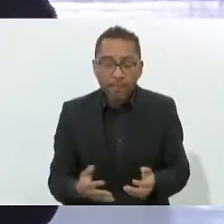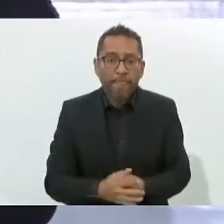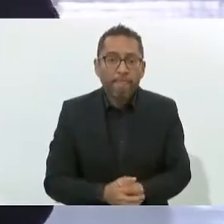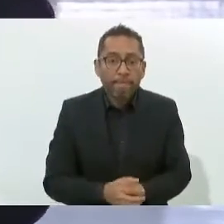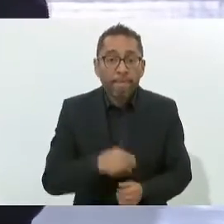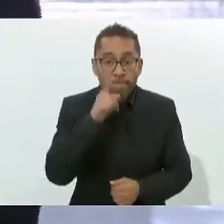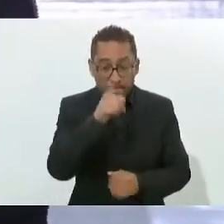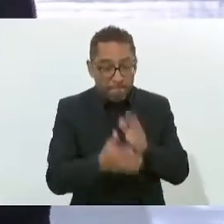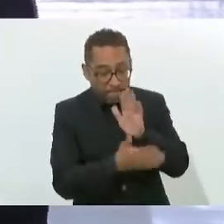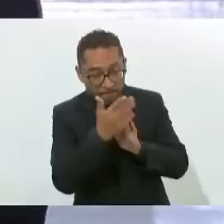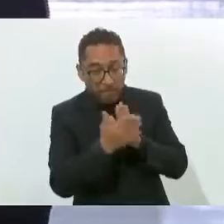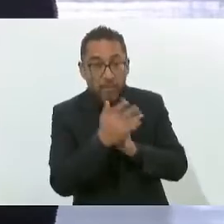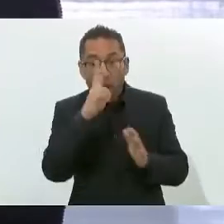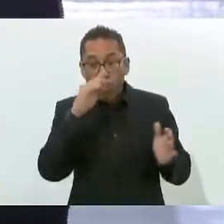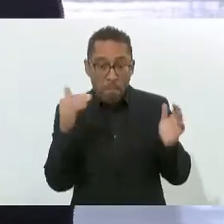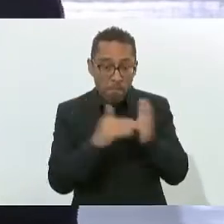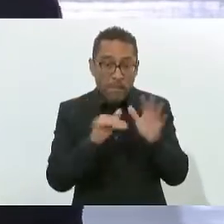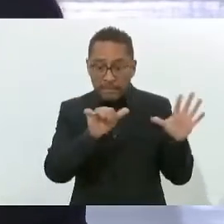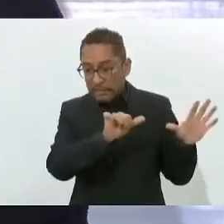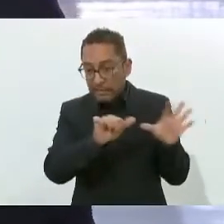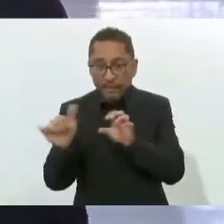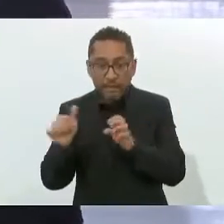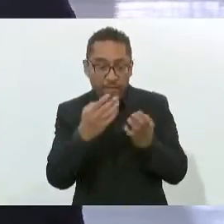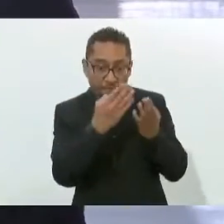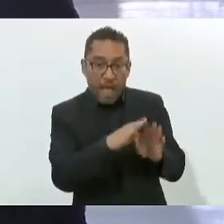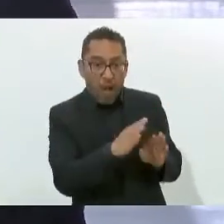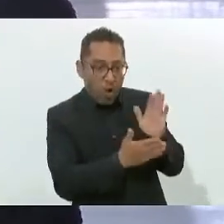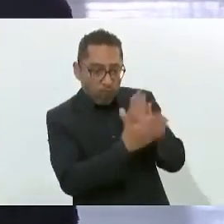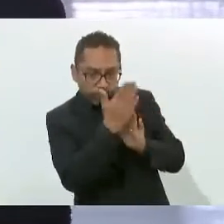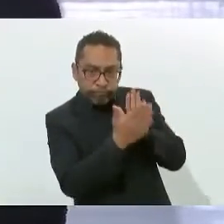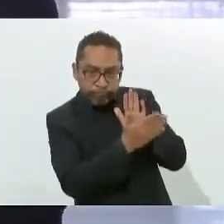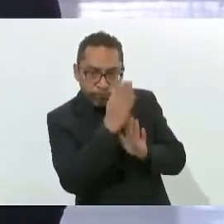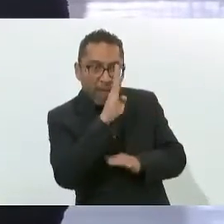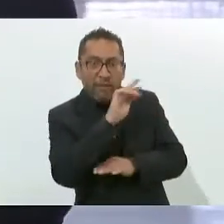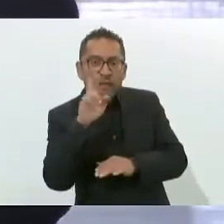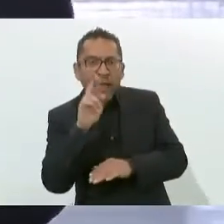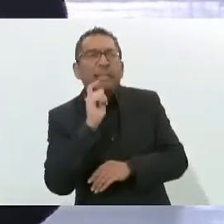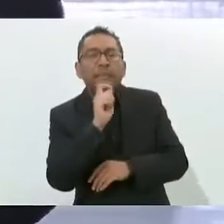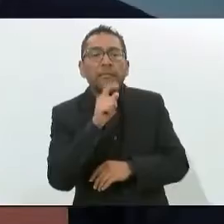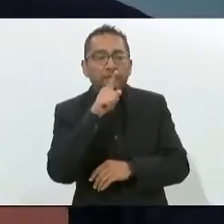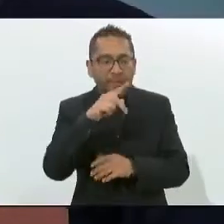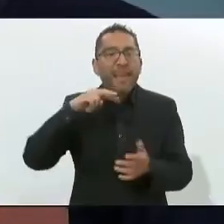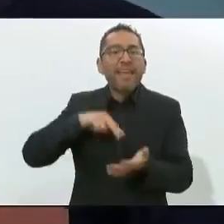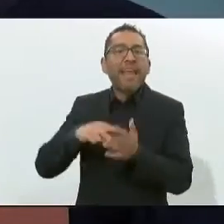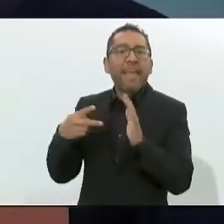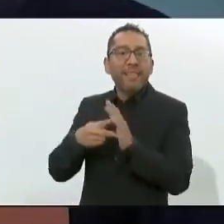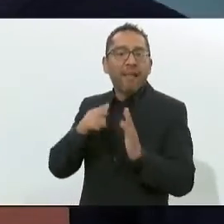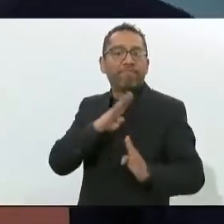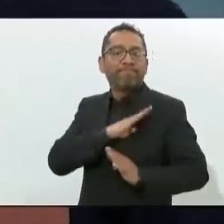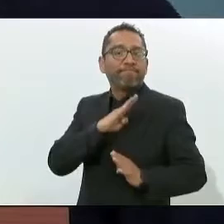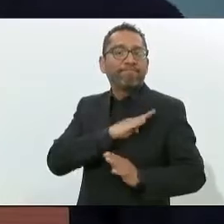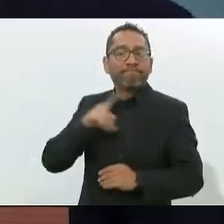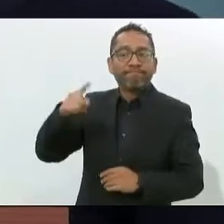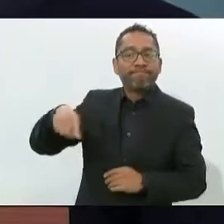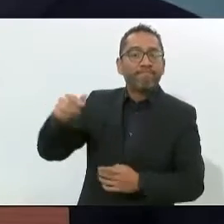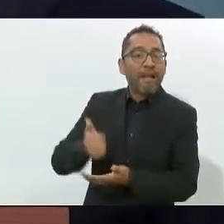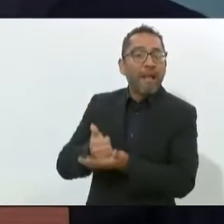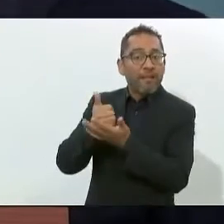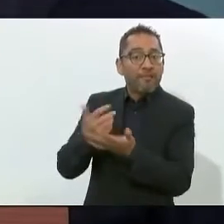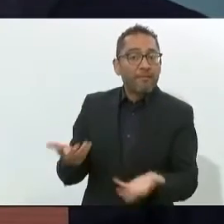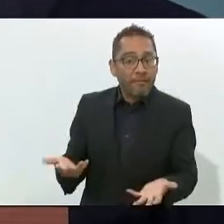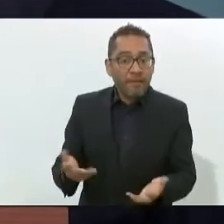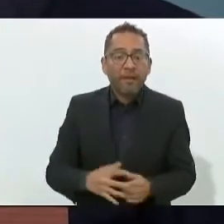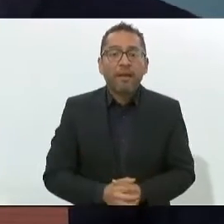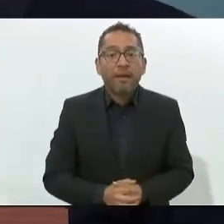esas 2.600 sucursales del Banco del Bienestar? Los ingenieros militares. Un ejemplo más.